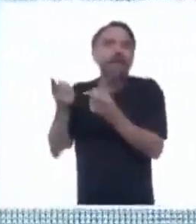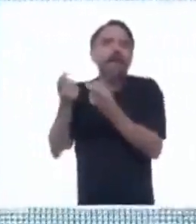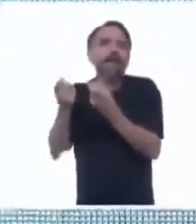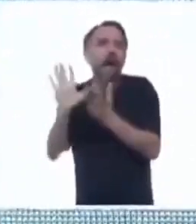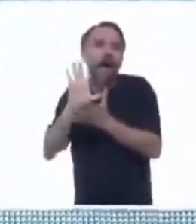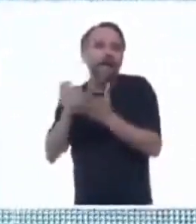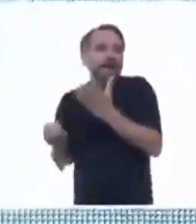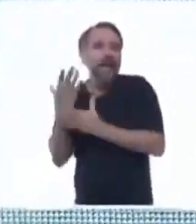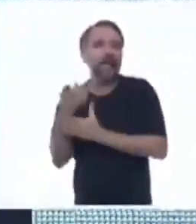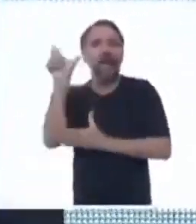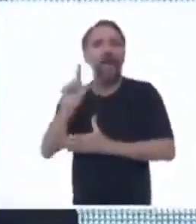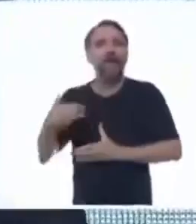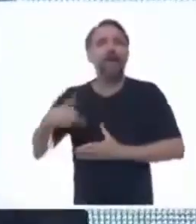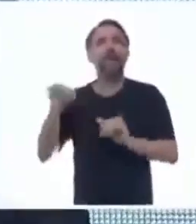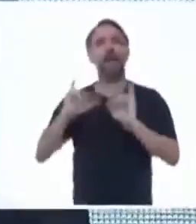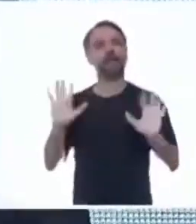Argentina en paz,